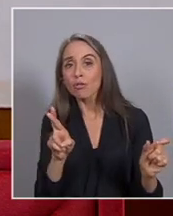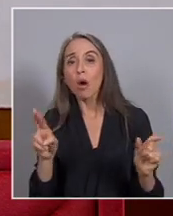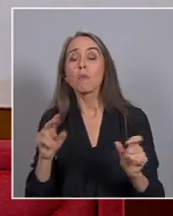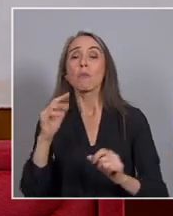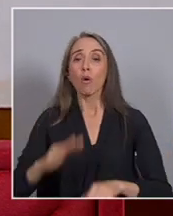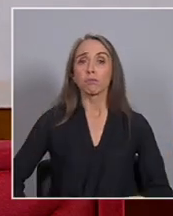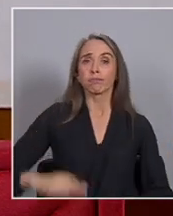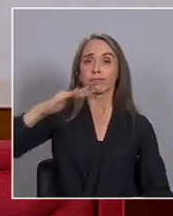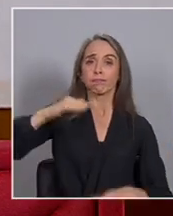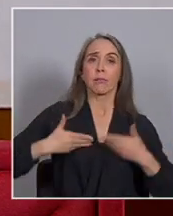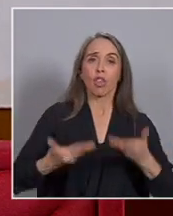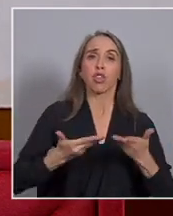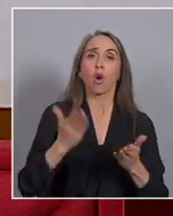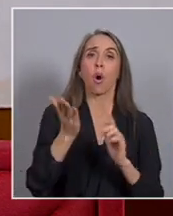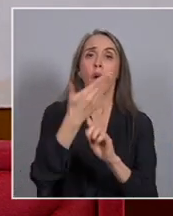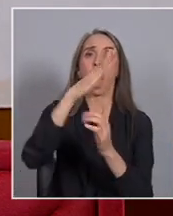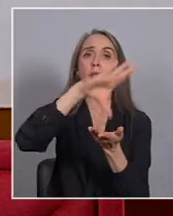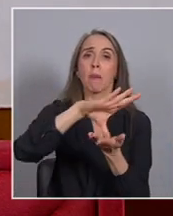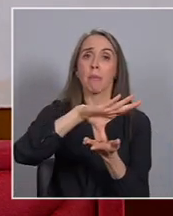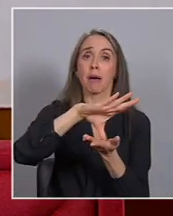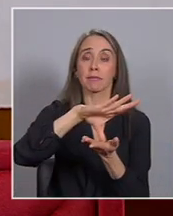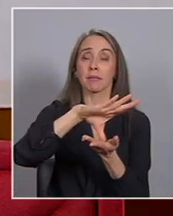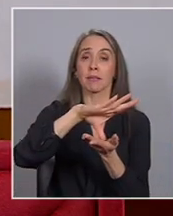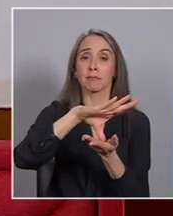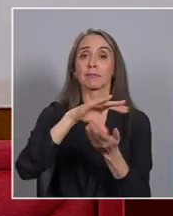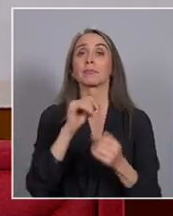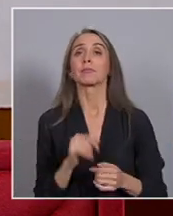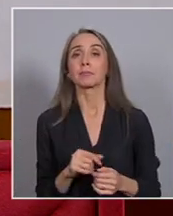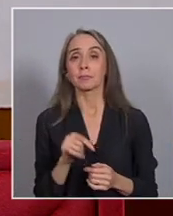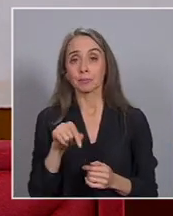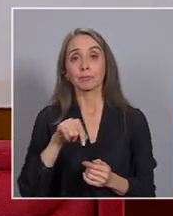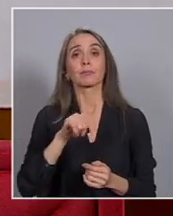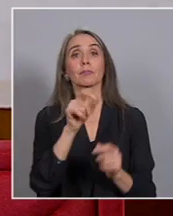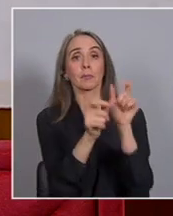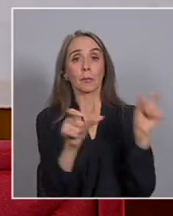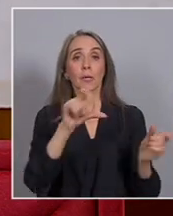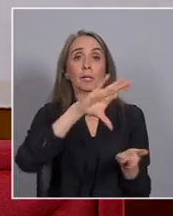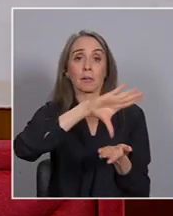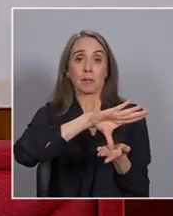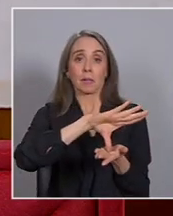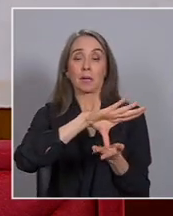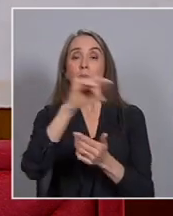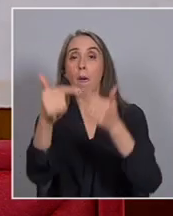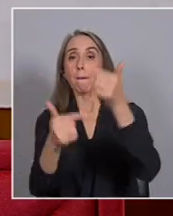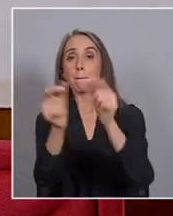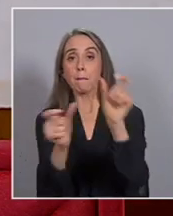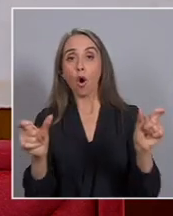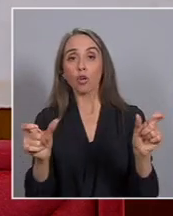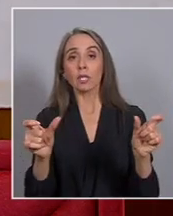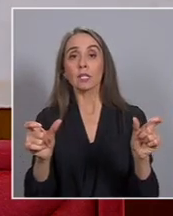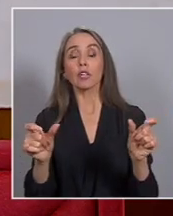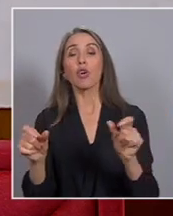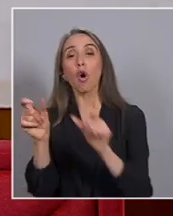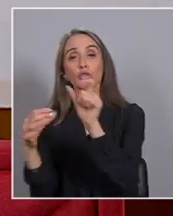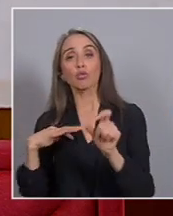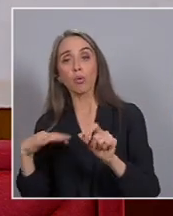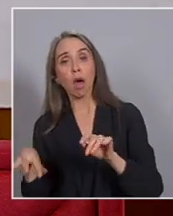entregaron a la patria a lo largo de su vida. Un país en donde los políticos